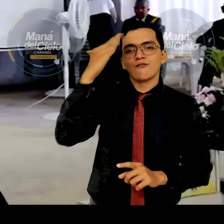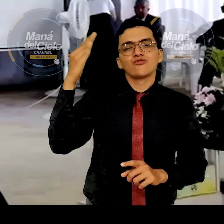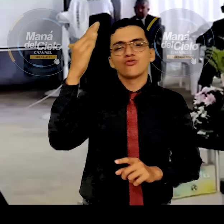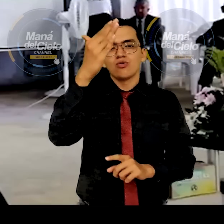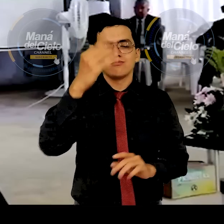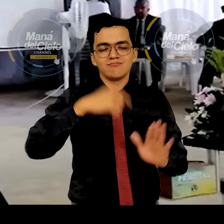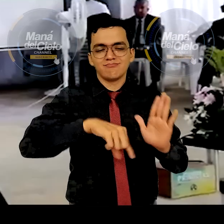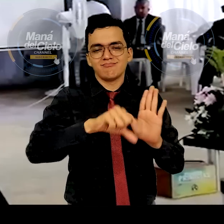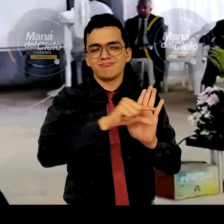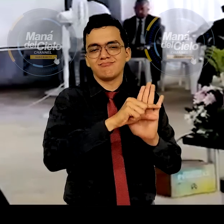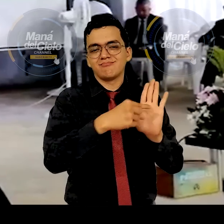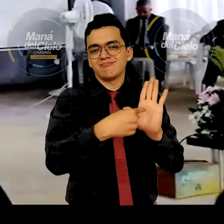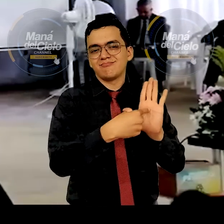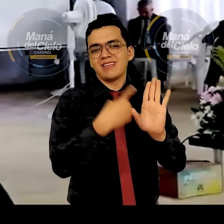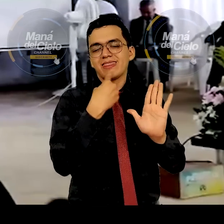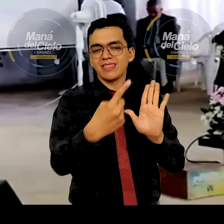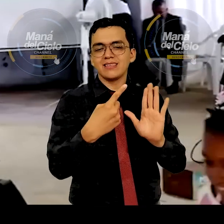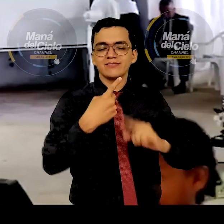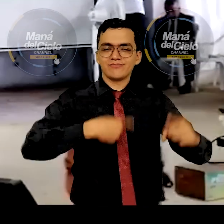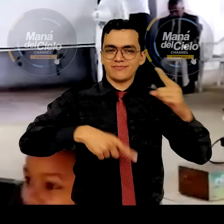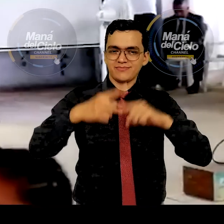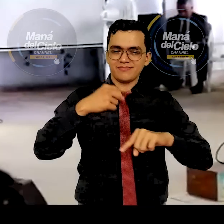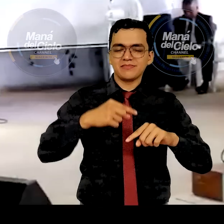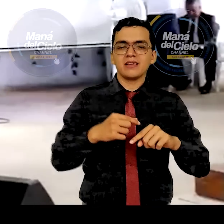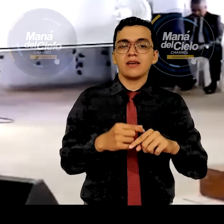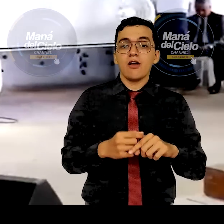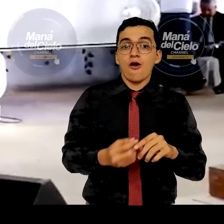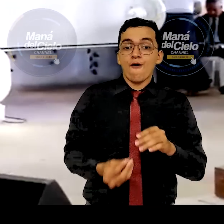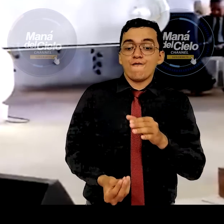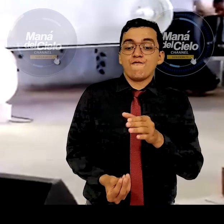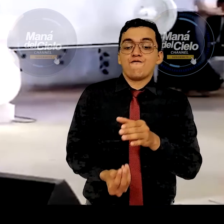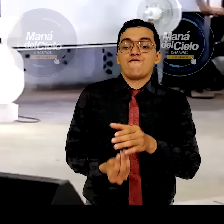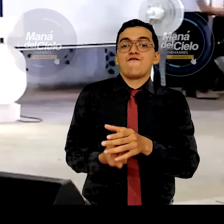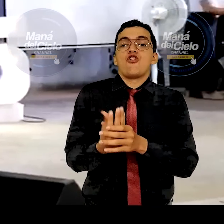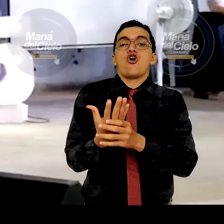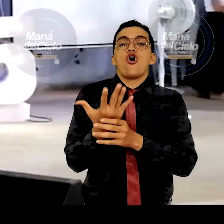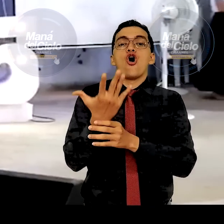florecerá. ¿Qué quiere decir? Que en el momento no hay flores.